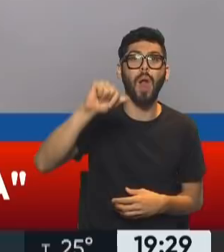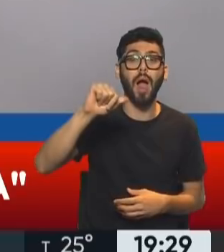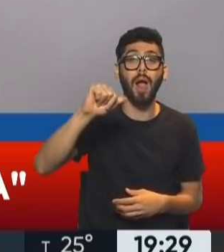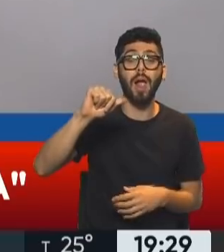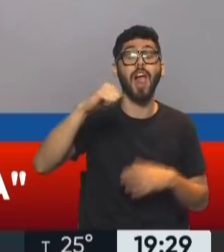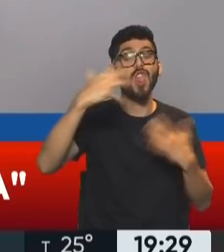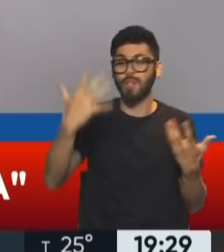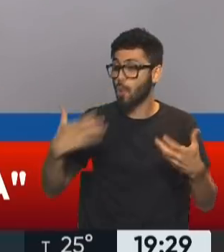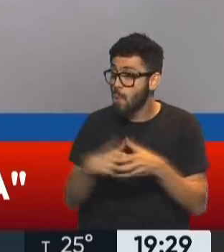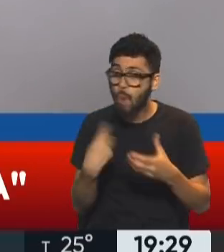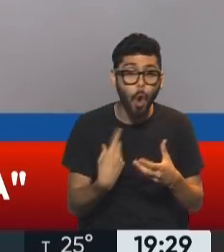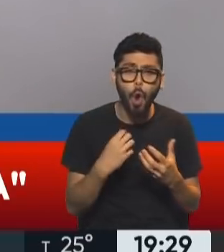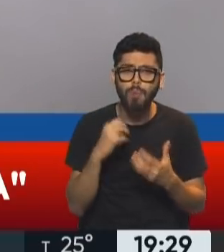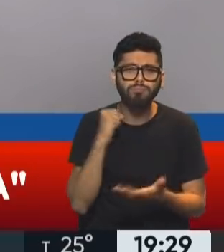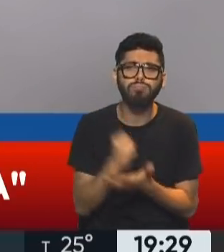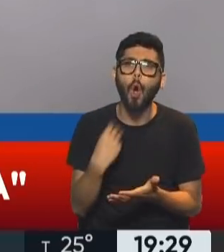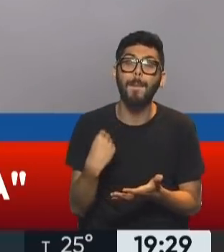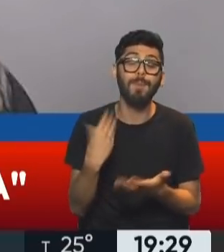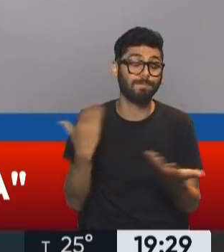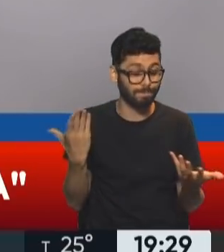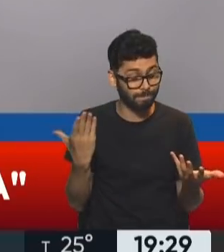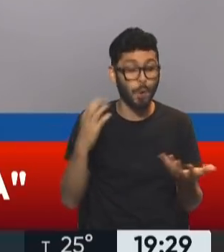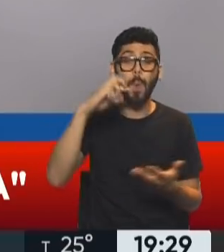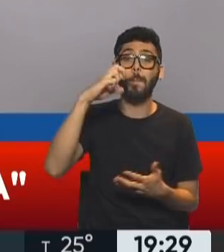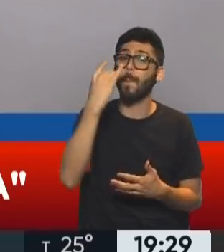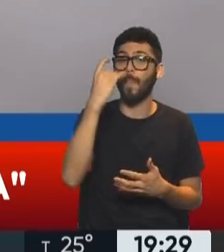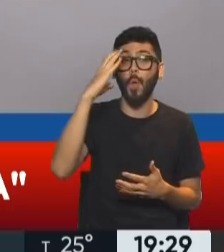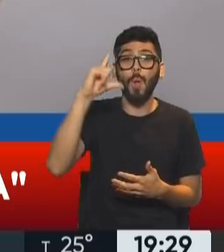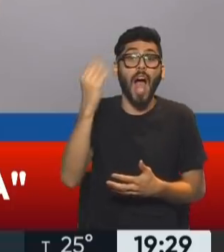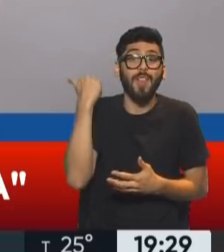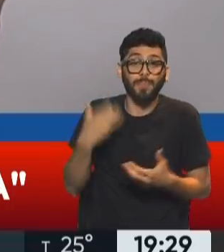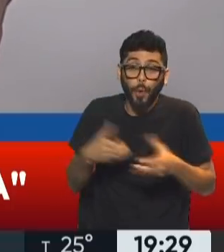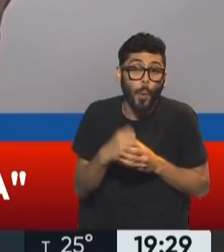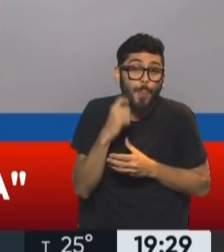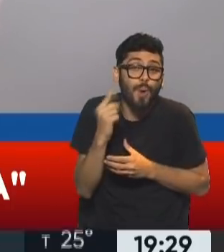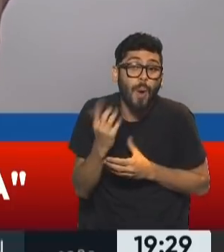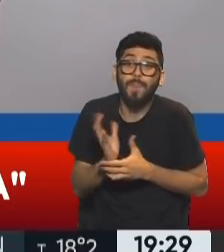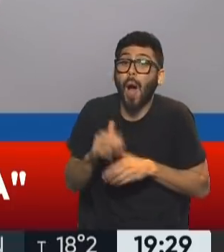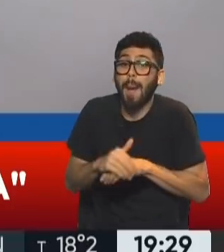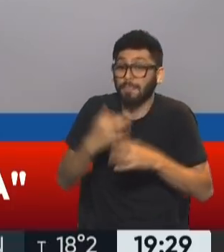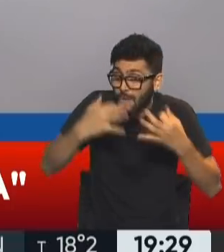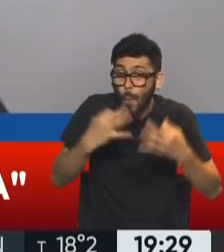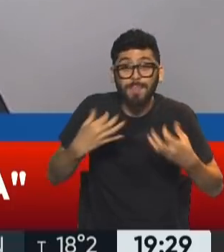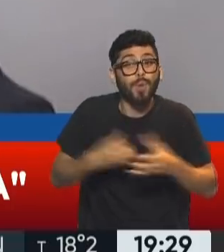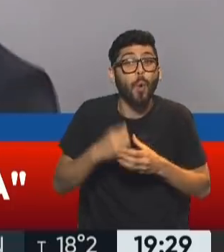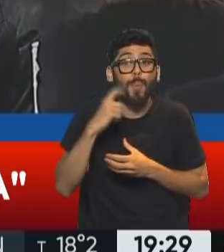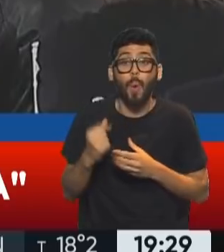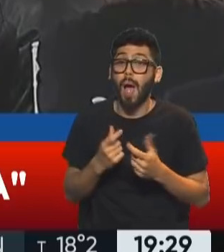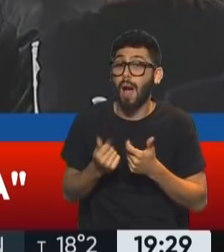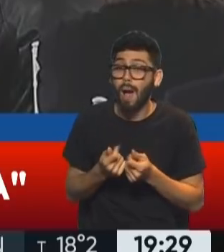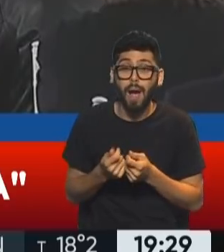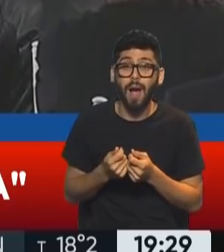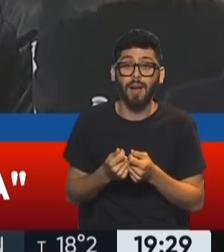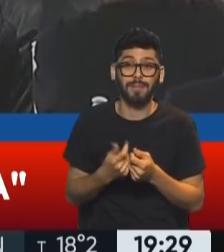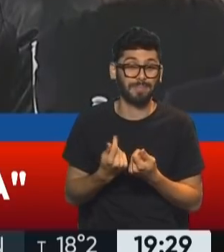entonces no tenía nombre. Era un grupo de amigos, era un grupo de WhatsApp, esta es la verdad. Pero